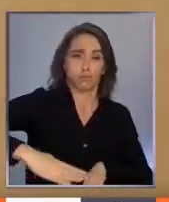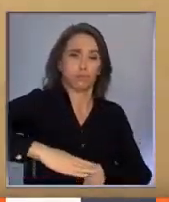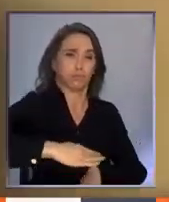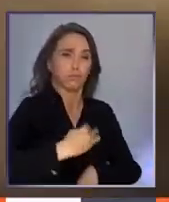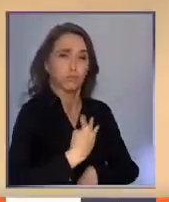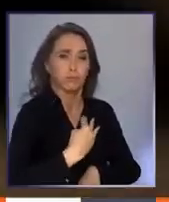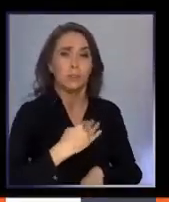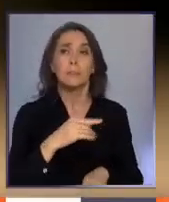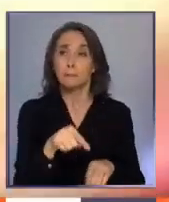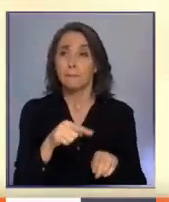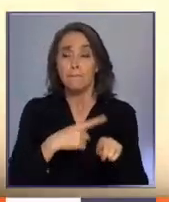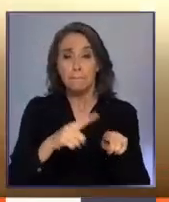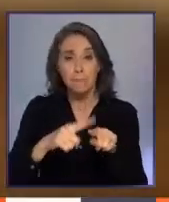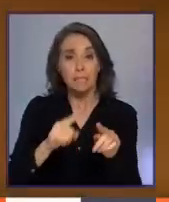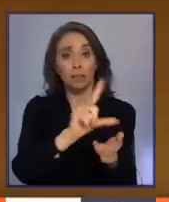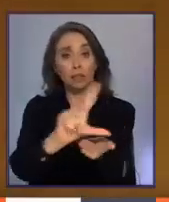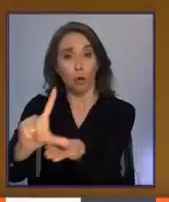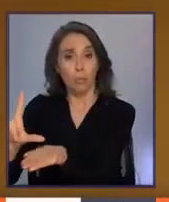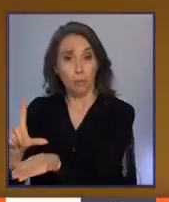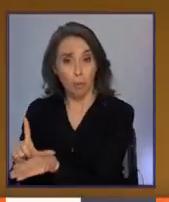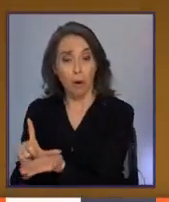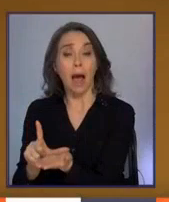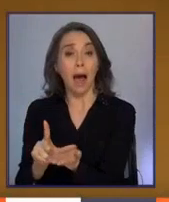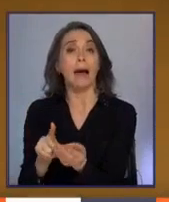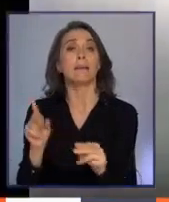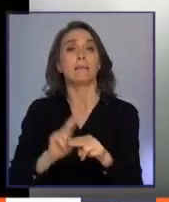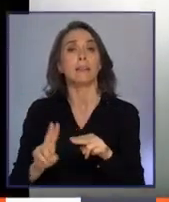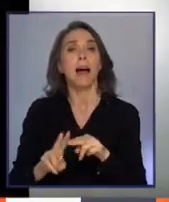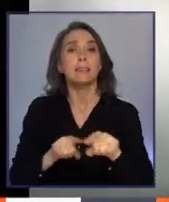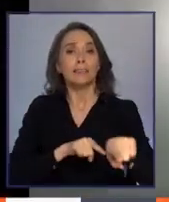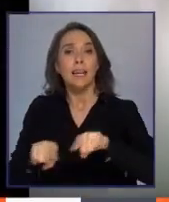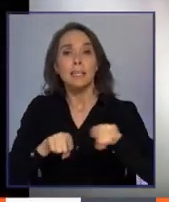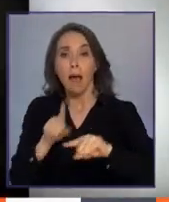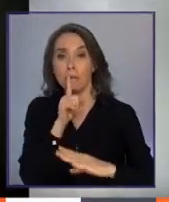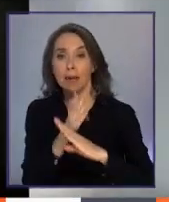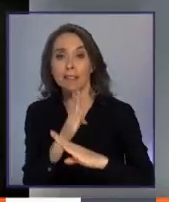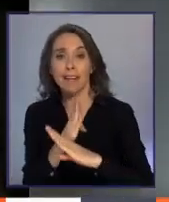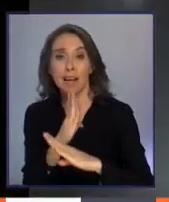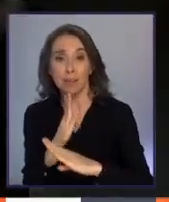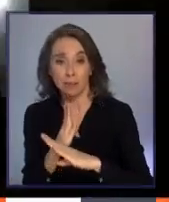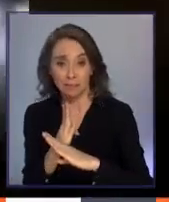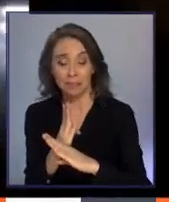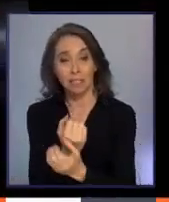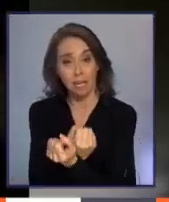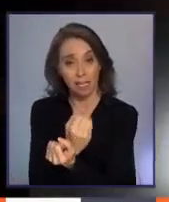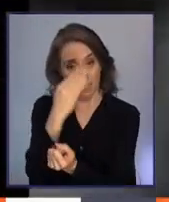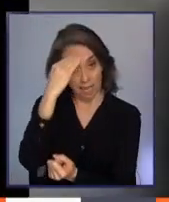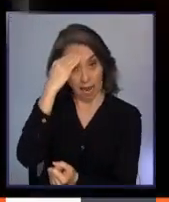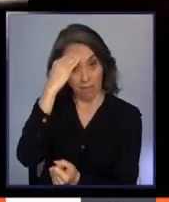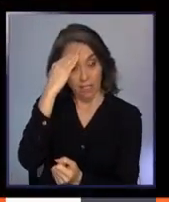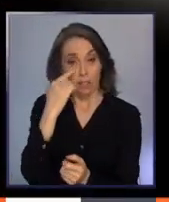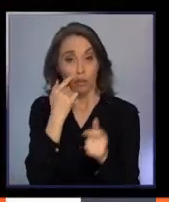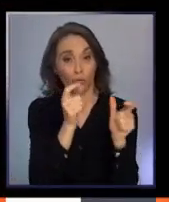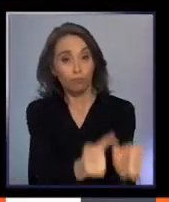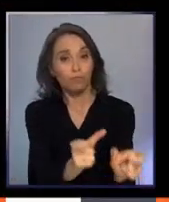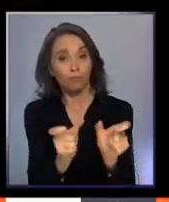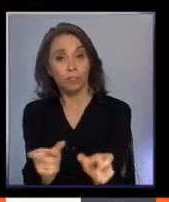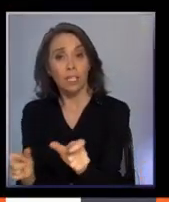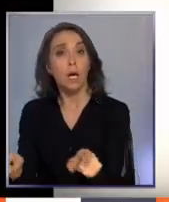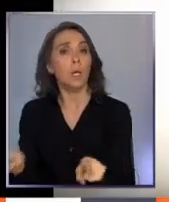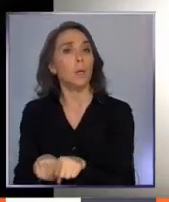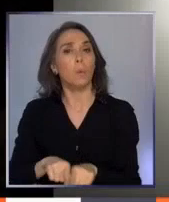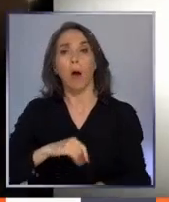Son distintos los puntos donde se practican las llamadas carreras clandestinas. Y aunque Carabineros fiscaliza, se siguen